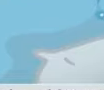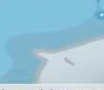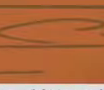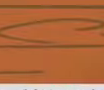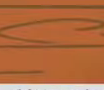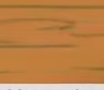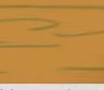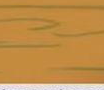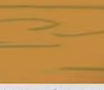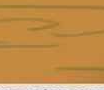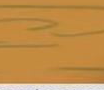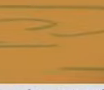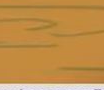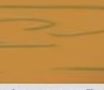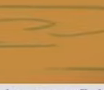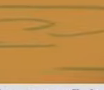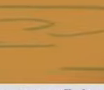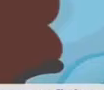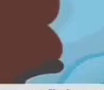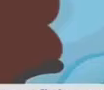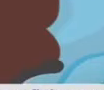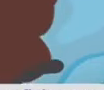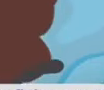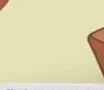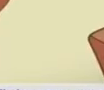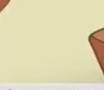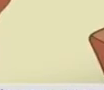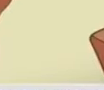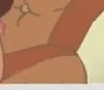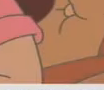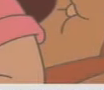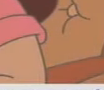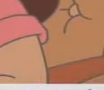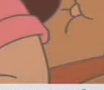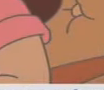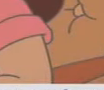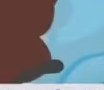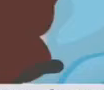Con el debido cuidado y autocuidado de la salud.